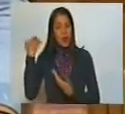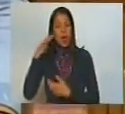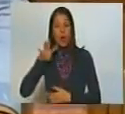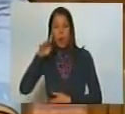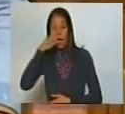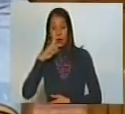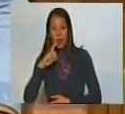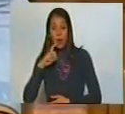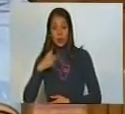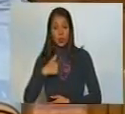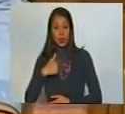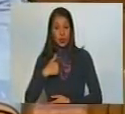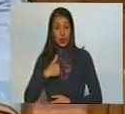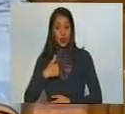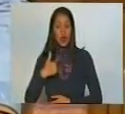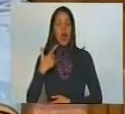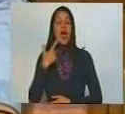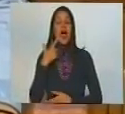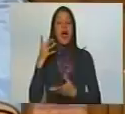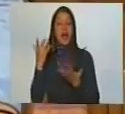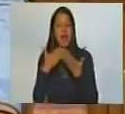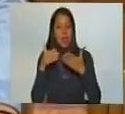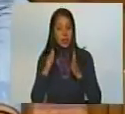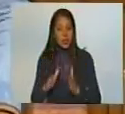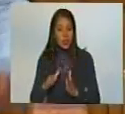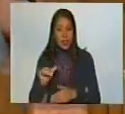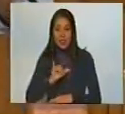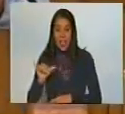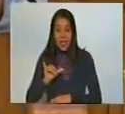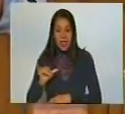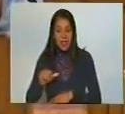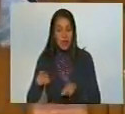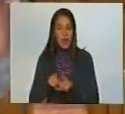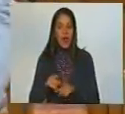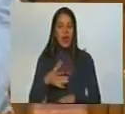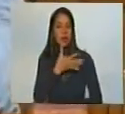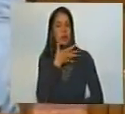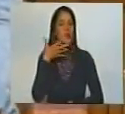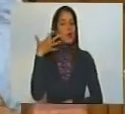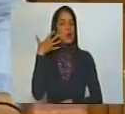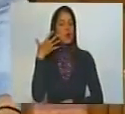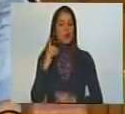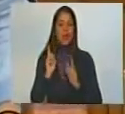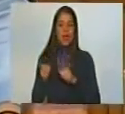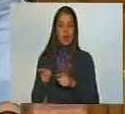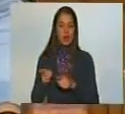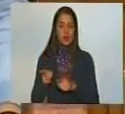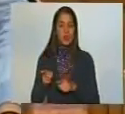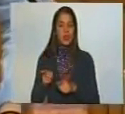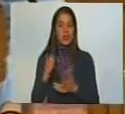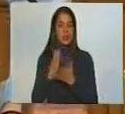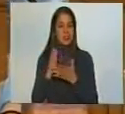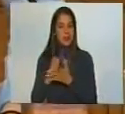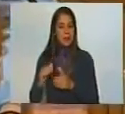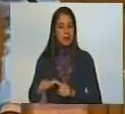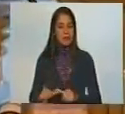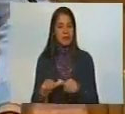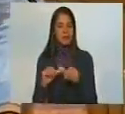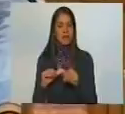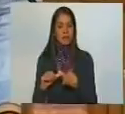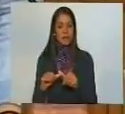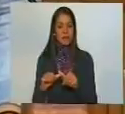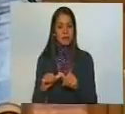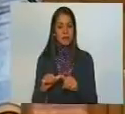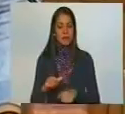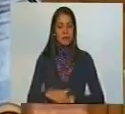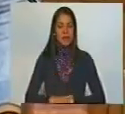yo estaba, de donde vengo y de donde fundé. Orgullosa de ustedes por siempre. Y para siempre. Hagamos